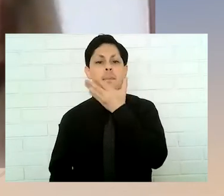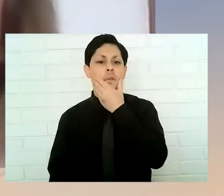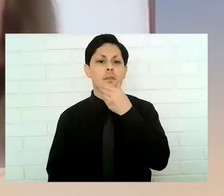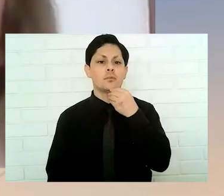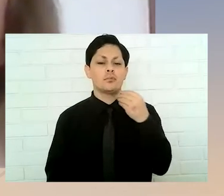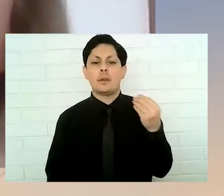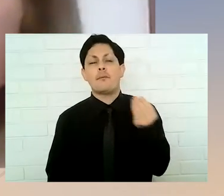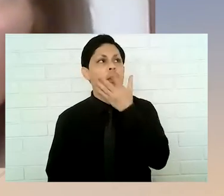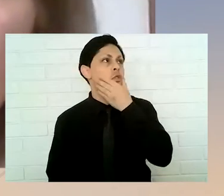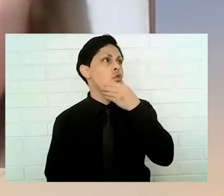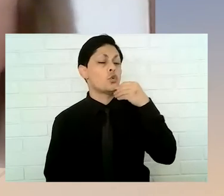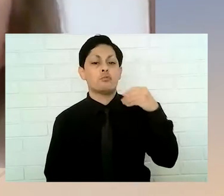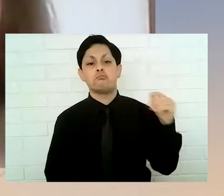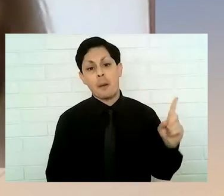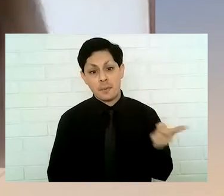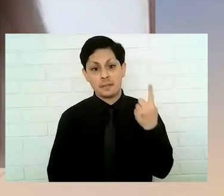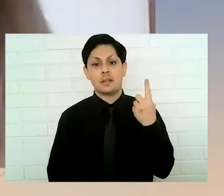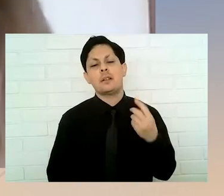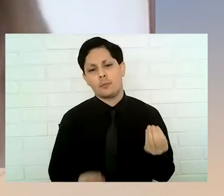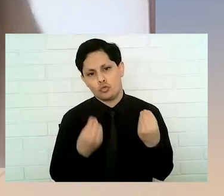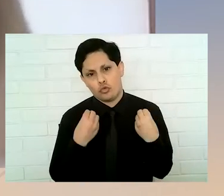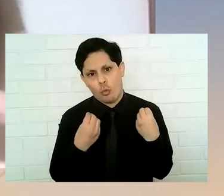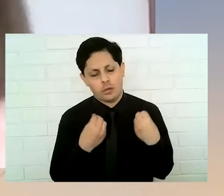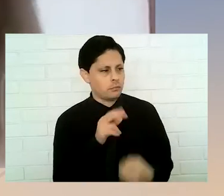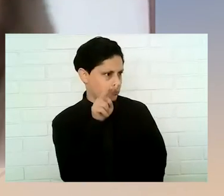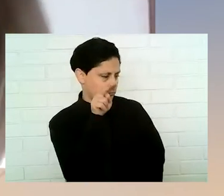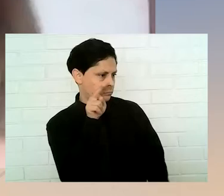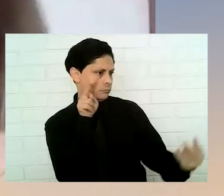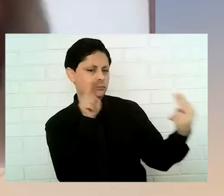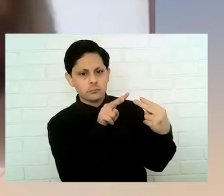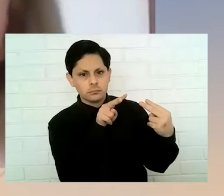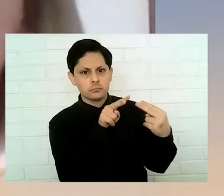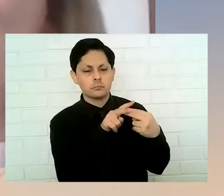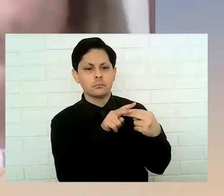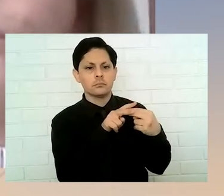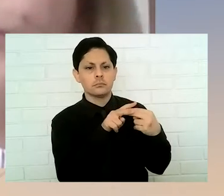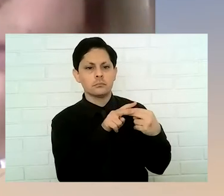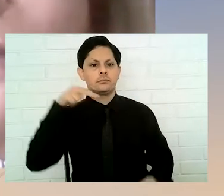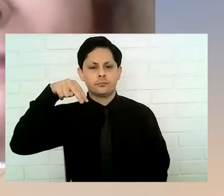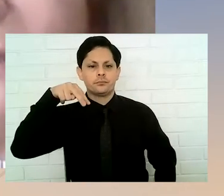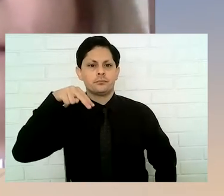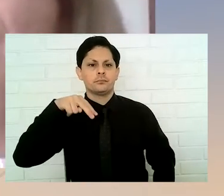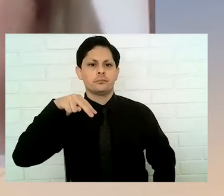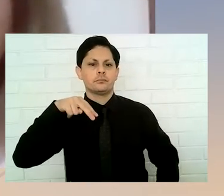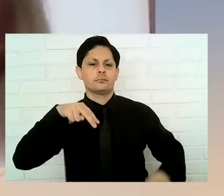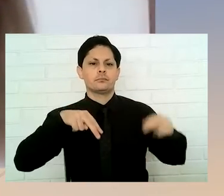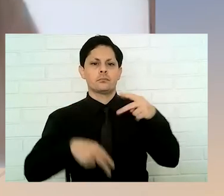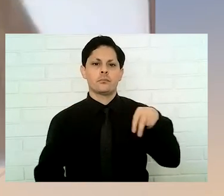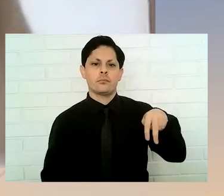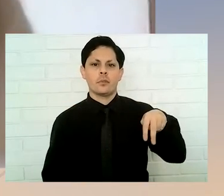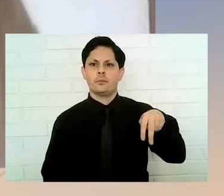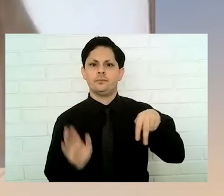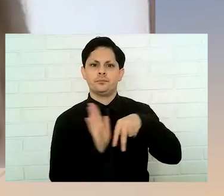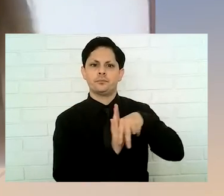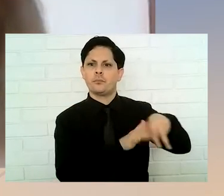autista que al principio, por supuesto, no miraba, pasaba por encima de uno como si fuese una silla,